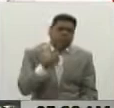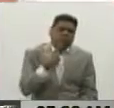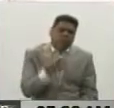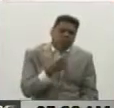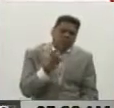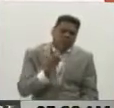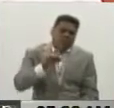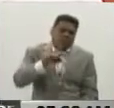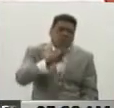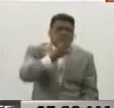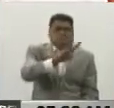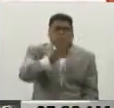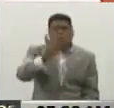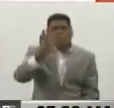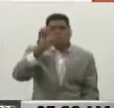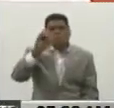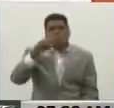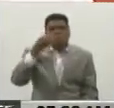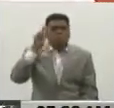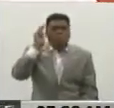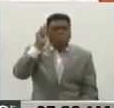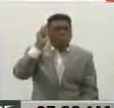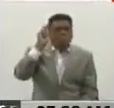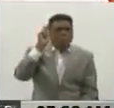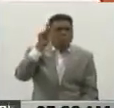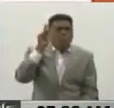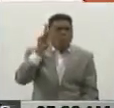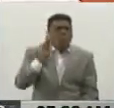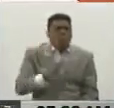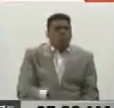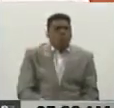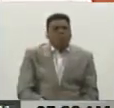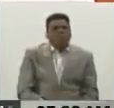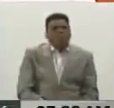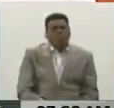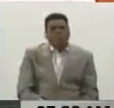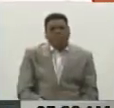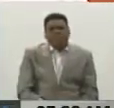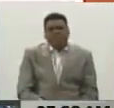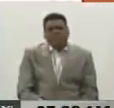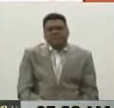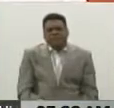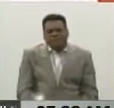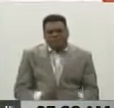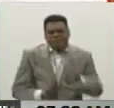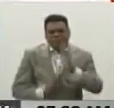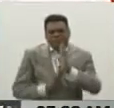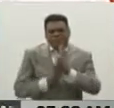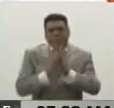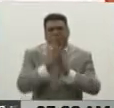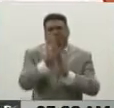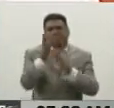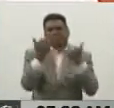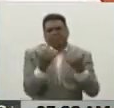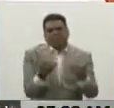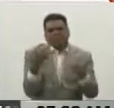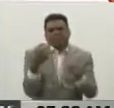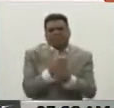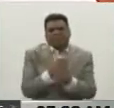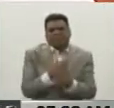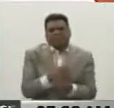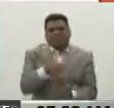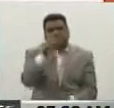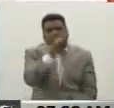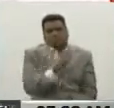estos 240 formadores que tenemos en lo que es nuestra avanzada, se encuentran compañeros de Tuiteros de la